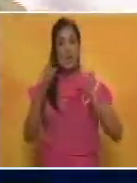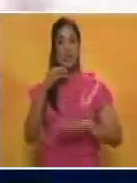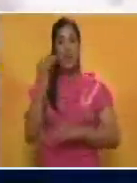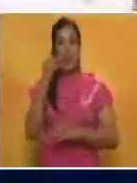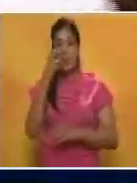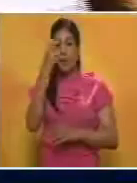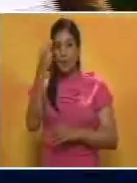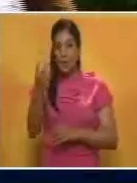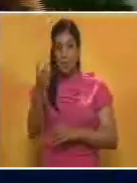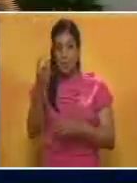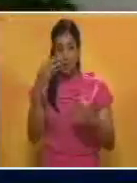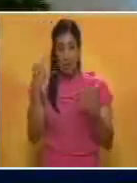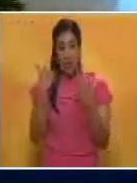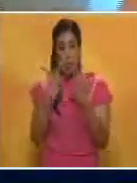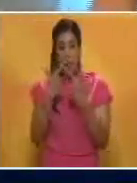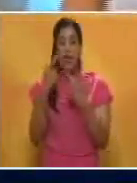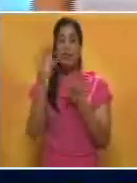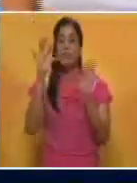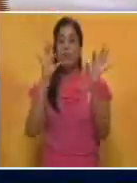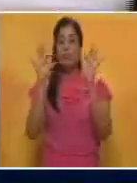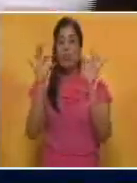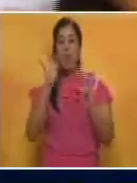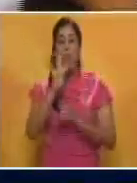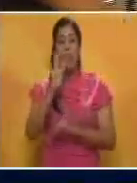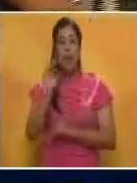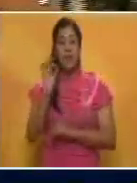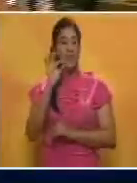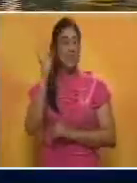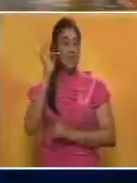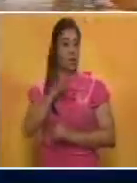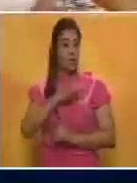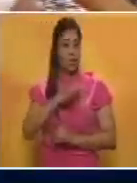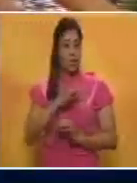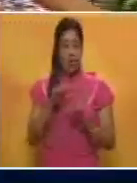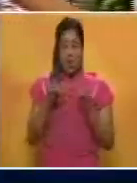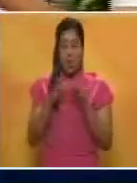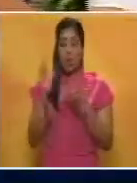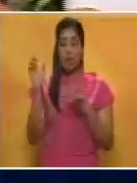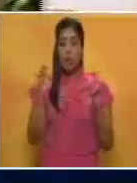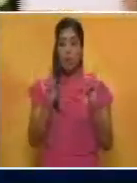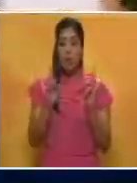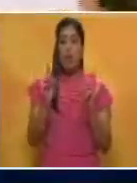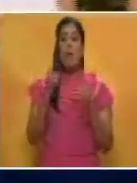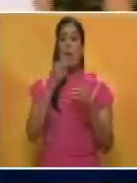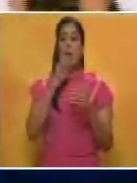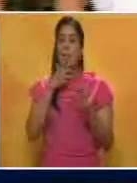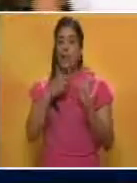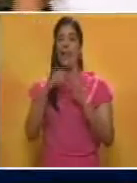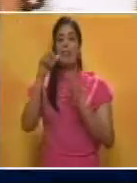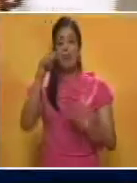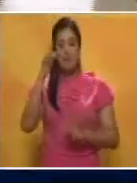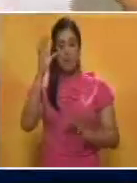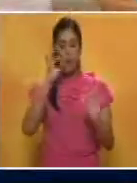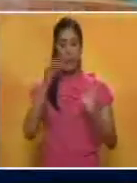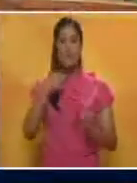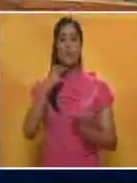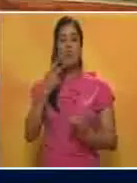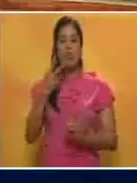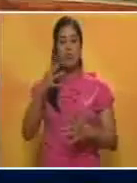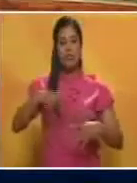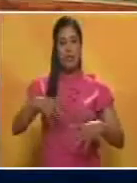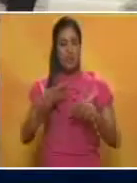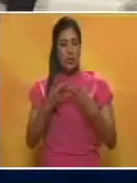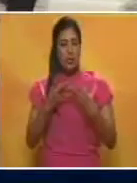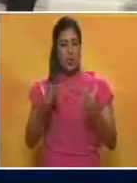visitaran la Quinta Rosada, fueron preseleccionadas 40 señoritas que no solo destacaron por su belleza, sino también por su preparación, talento